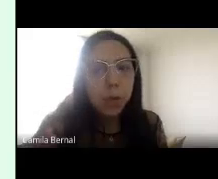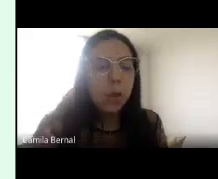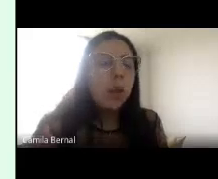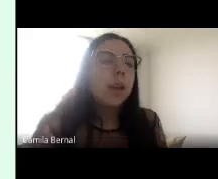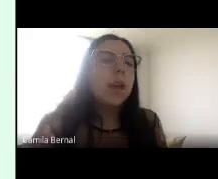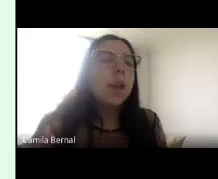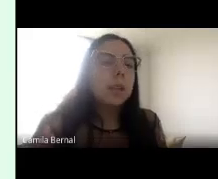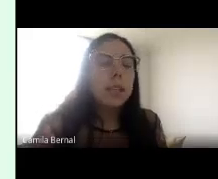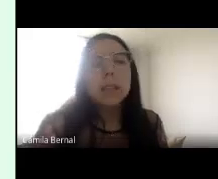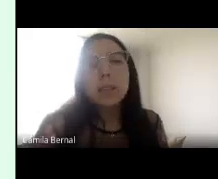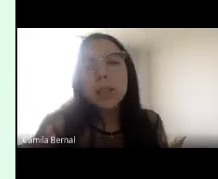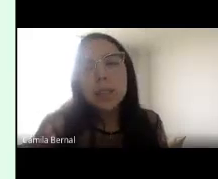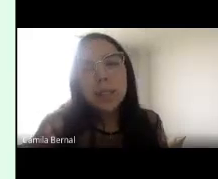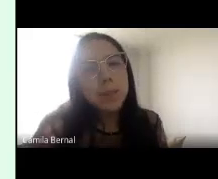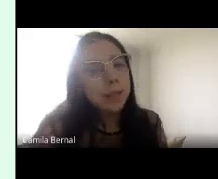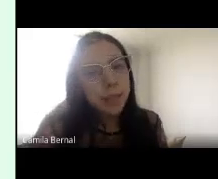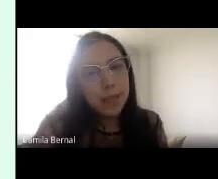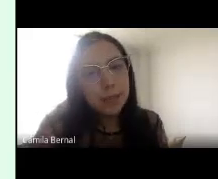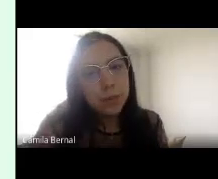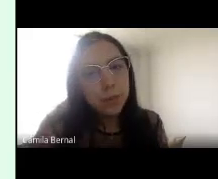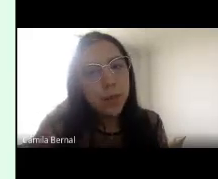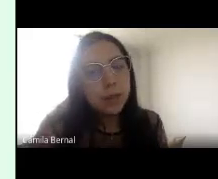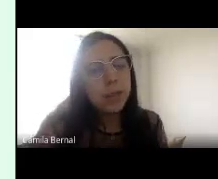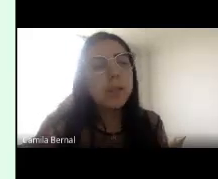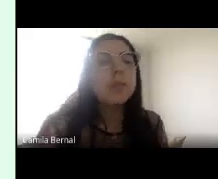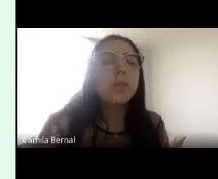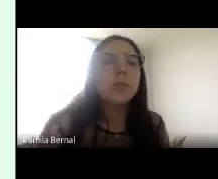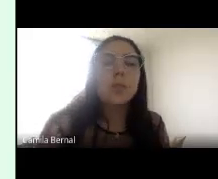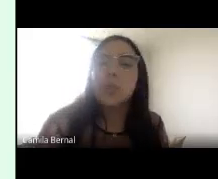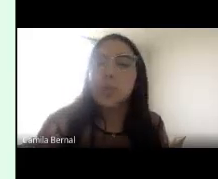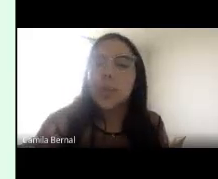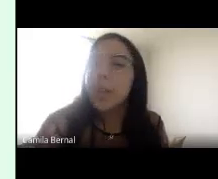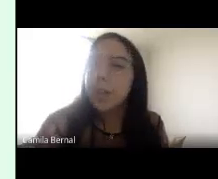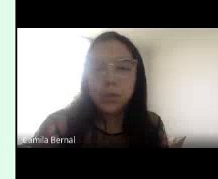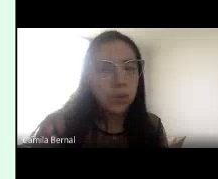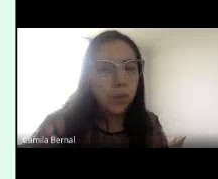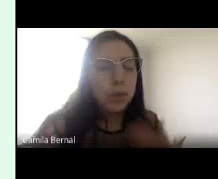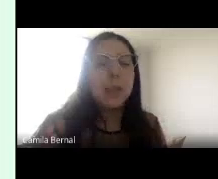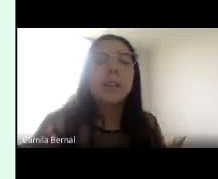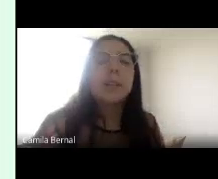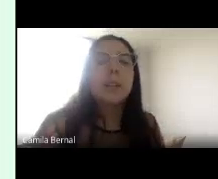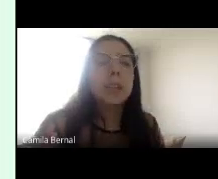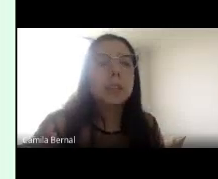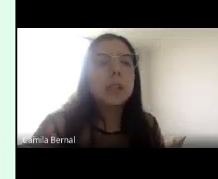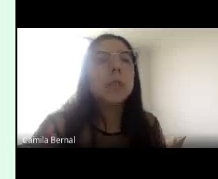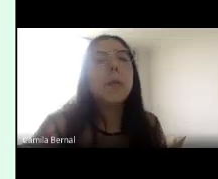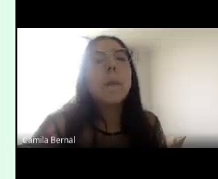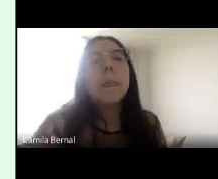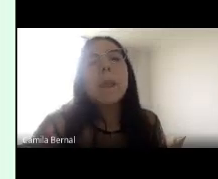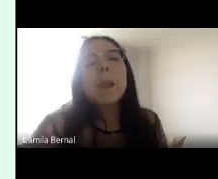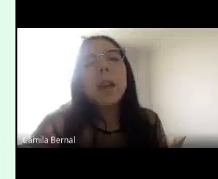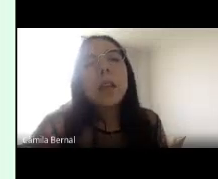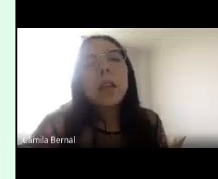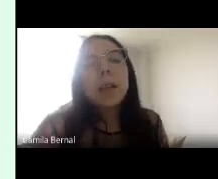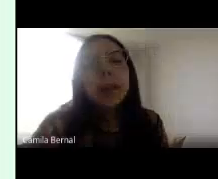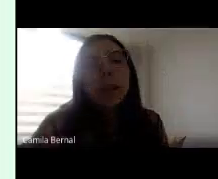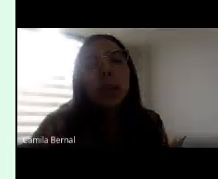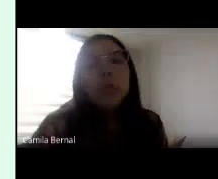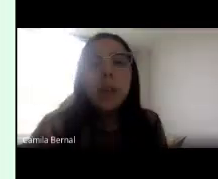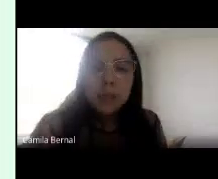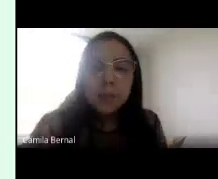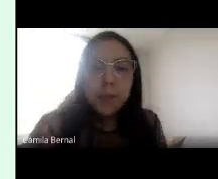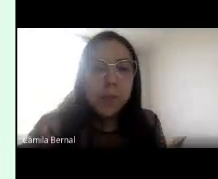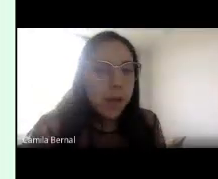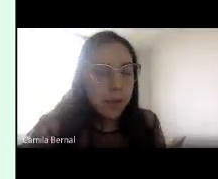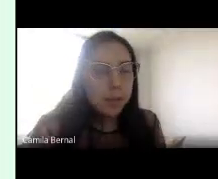digestivo, ya que todas estas bacterias nos pueden hacer mucho daño en todo el tracto digestivo.